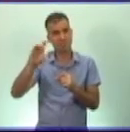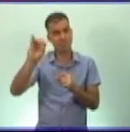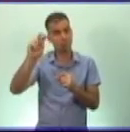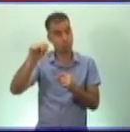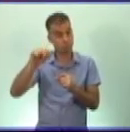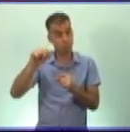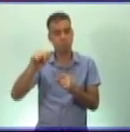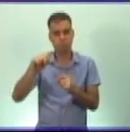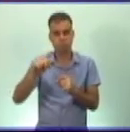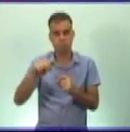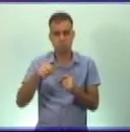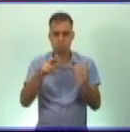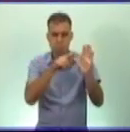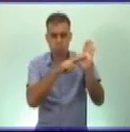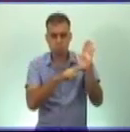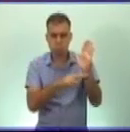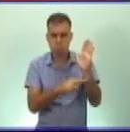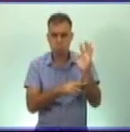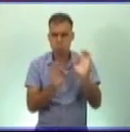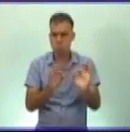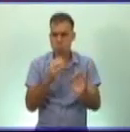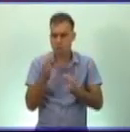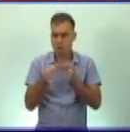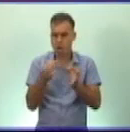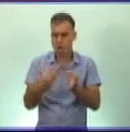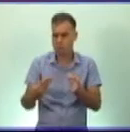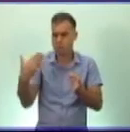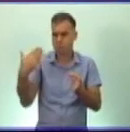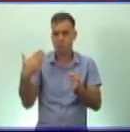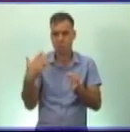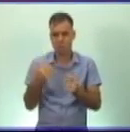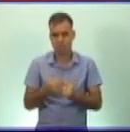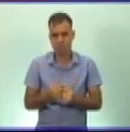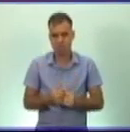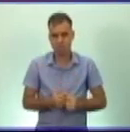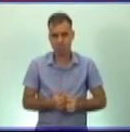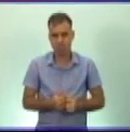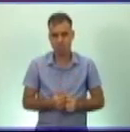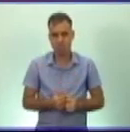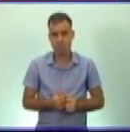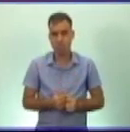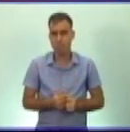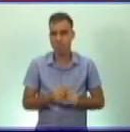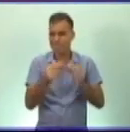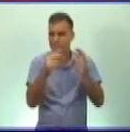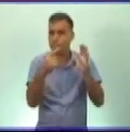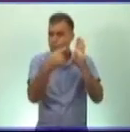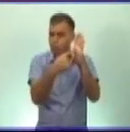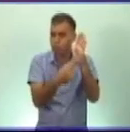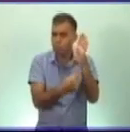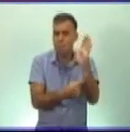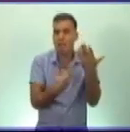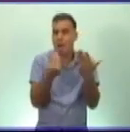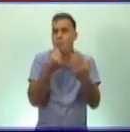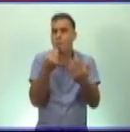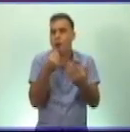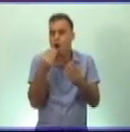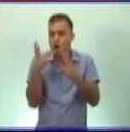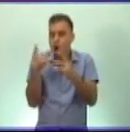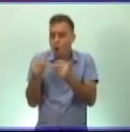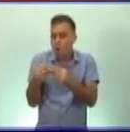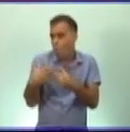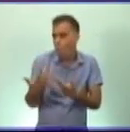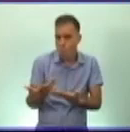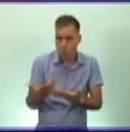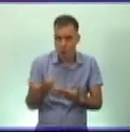conocen, que estudiamos cuando vimos la nomenclatura de los óxidos, es decir, reglas para determinar el número de oxidación de